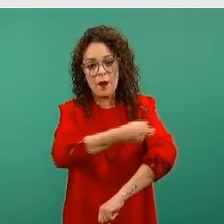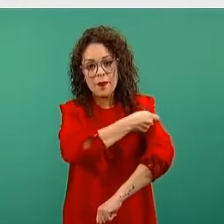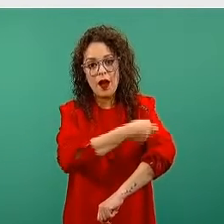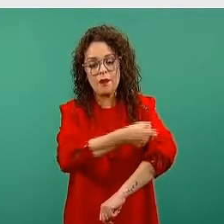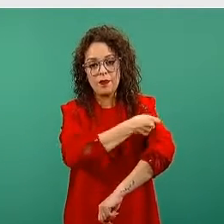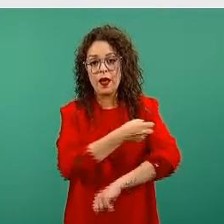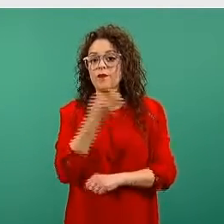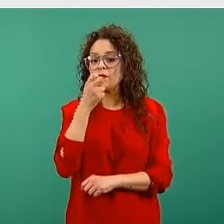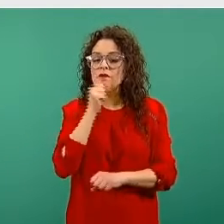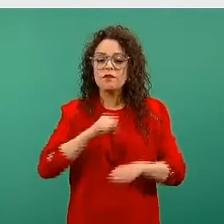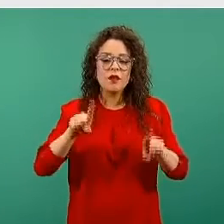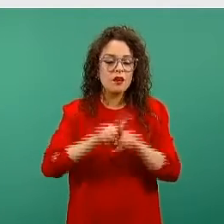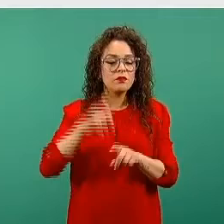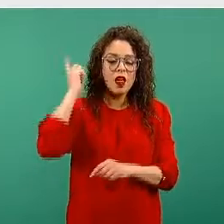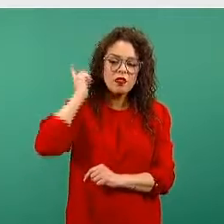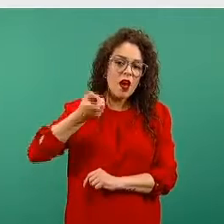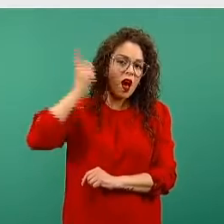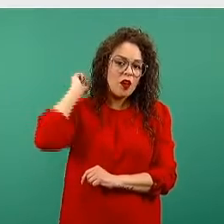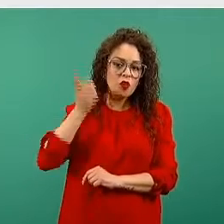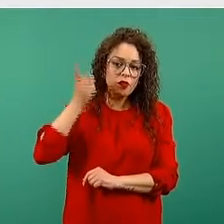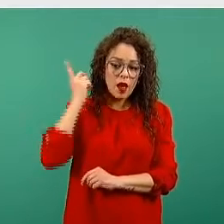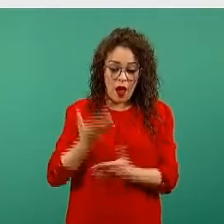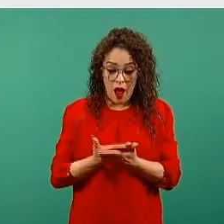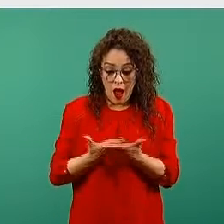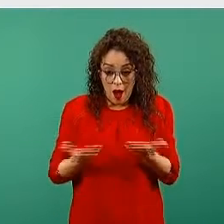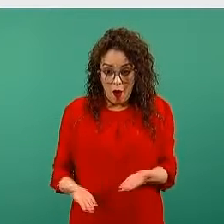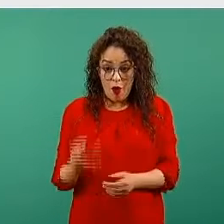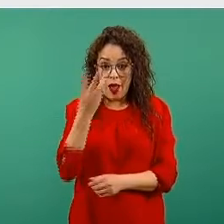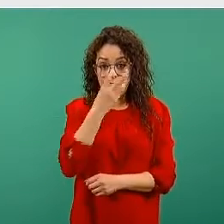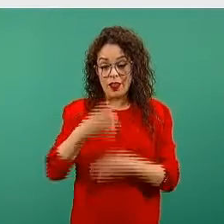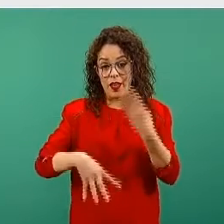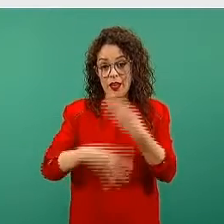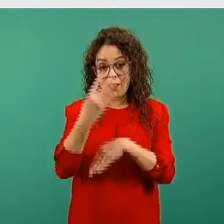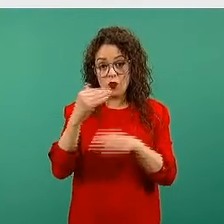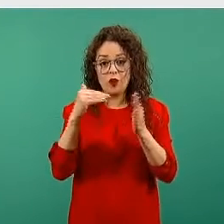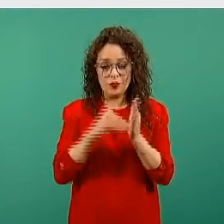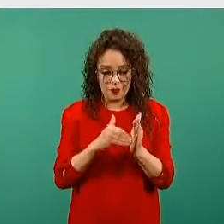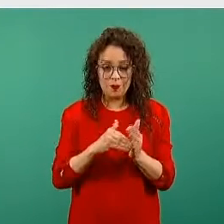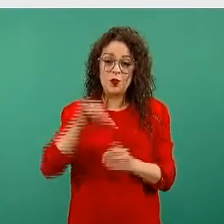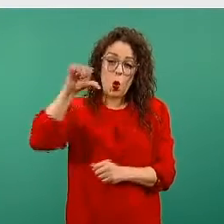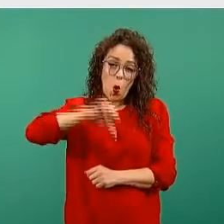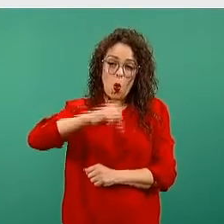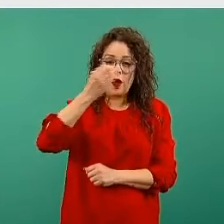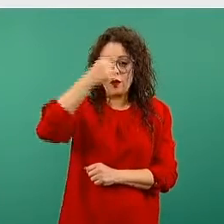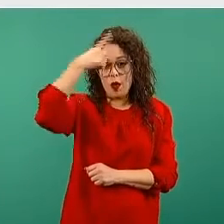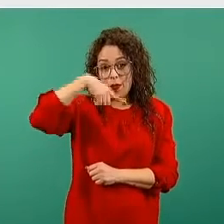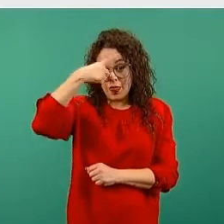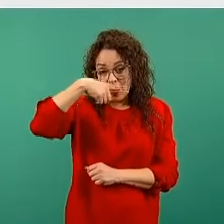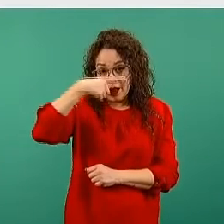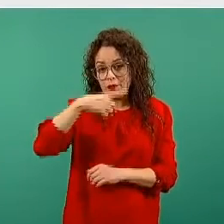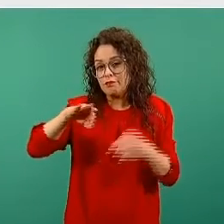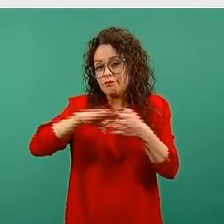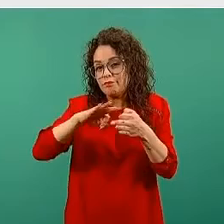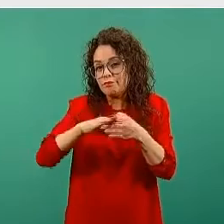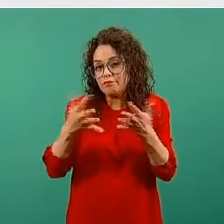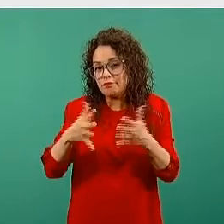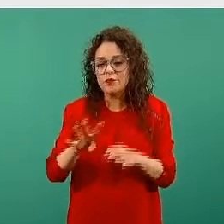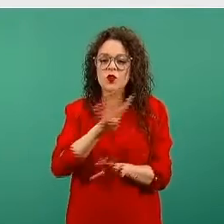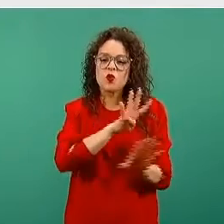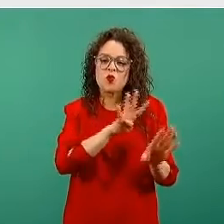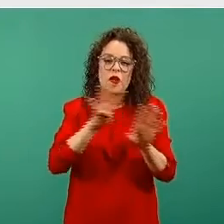uno de los días. Este 314,000 seguramente a las 9 de la noche de hoy ya será cerca de